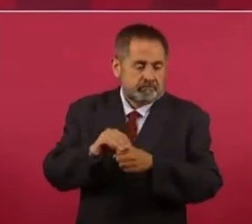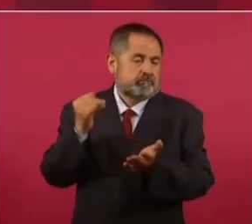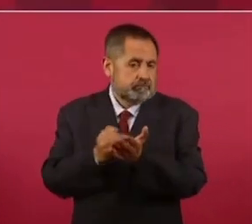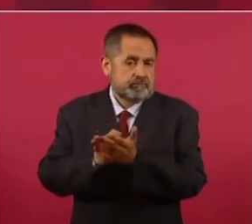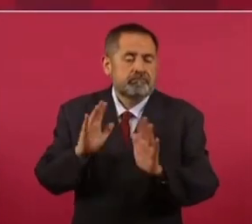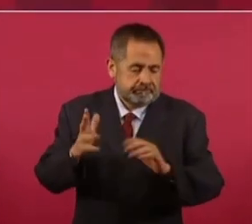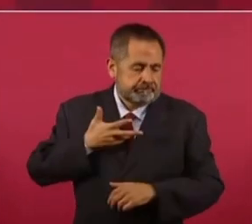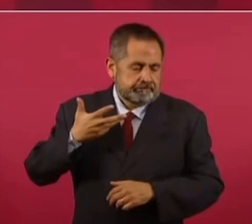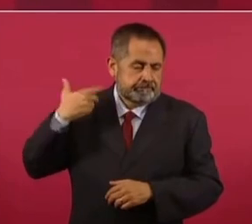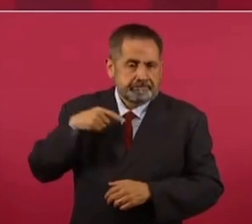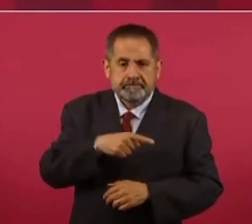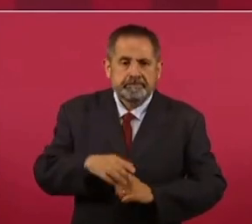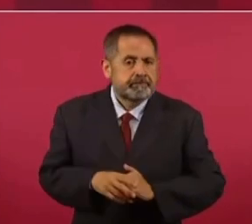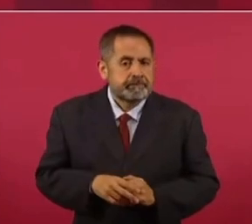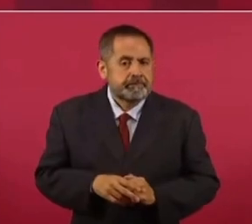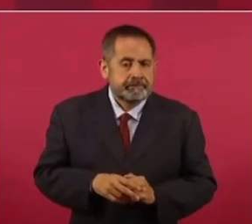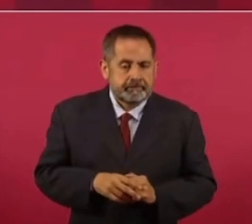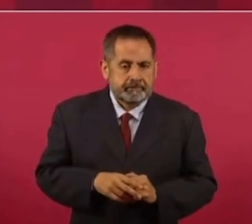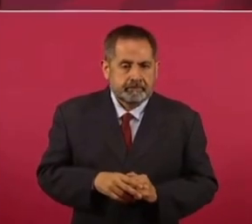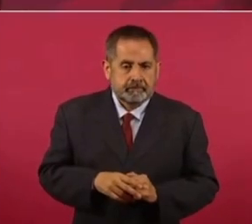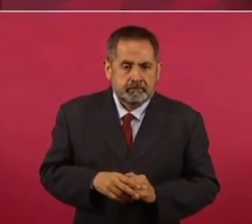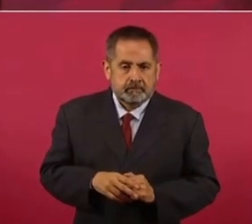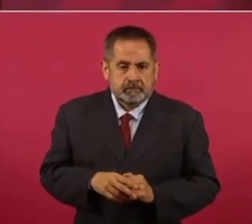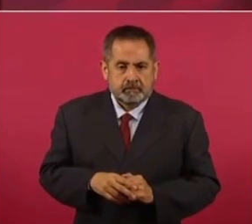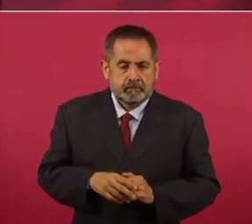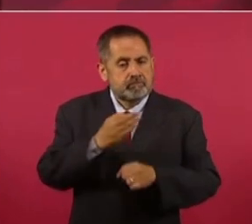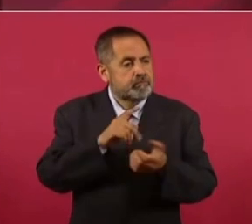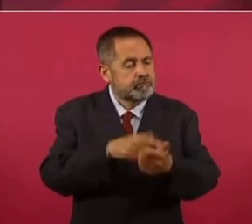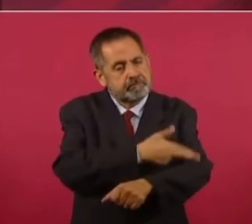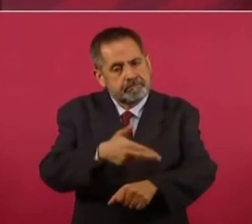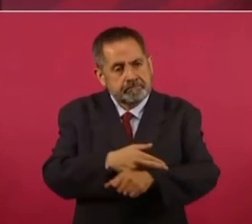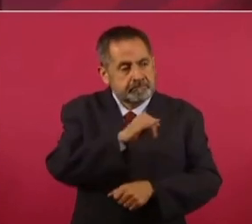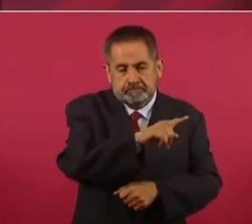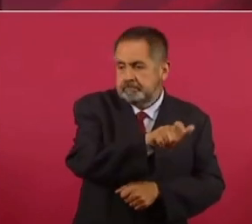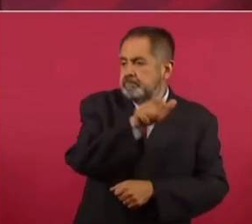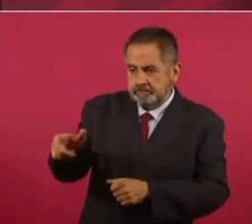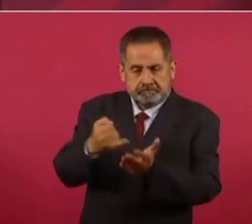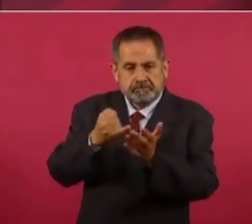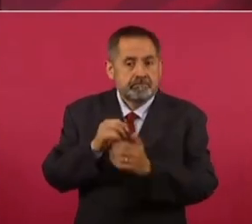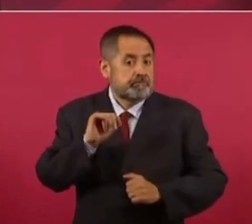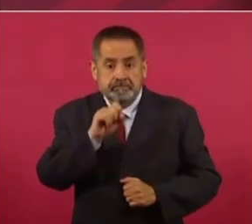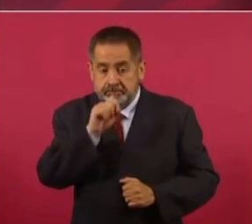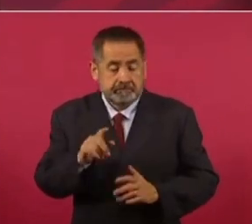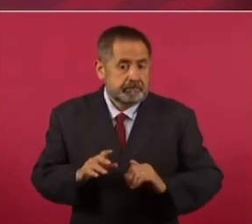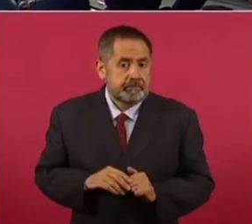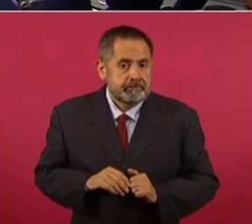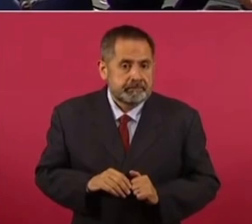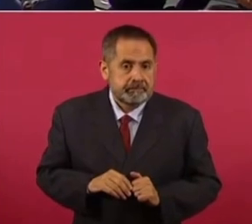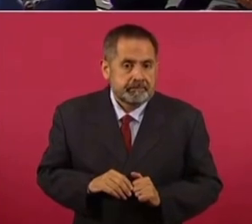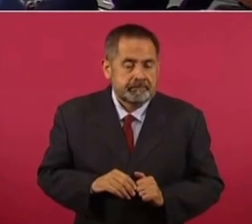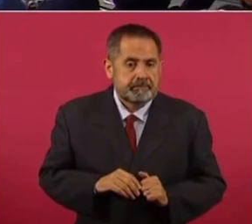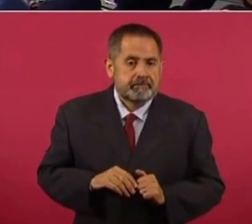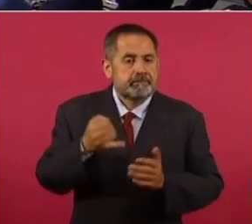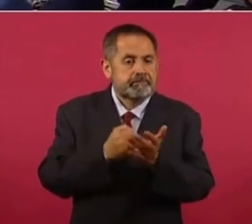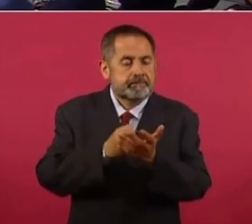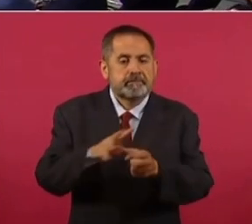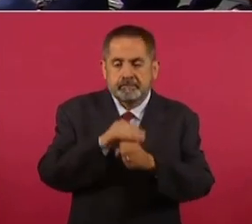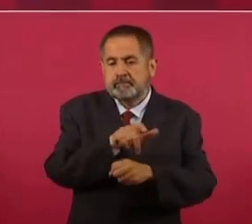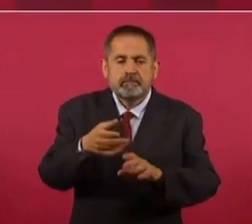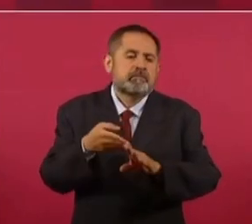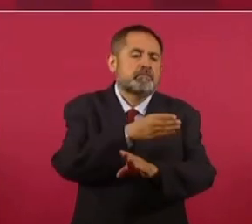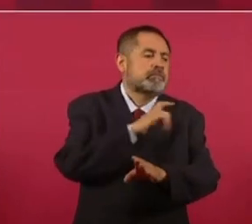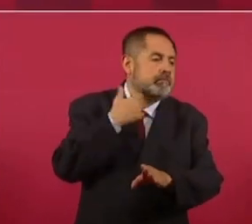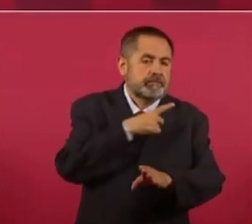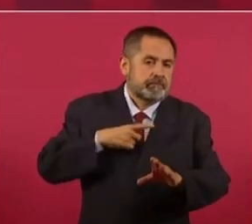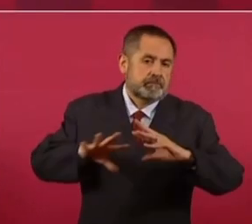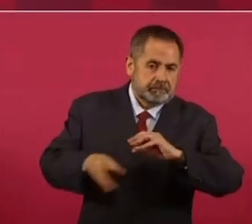impuestos y se está haciendo el trámite para que se paguen esos impuestos y también impuestos